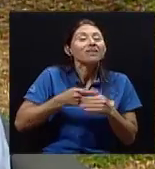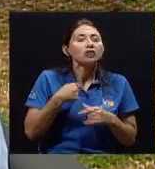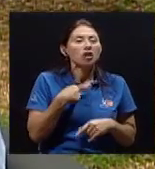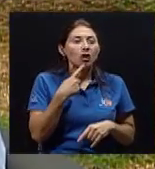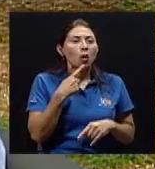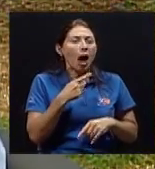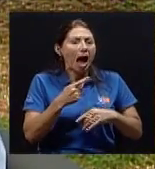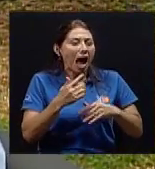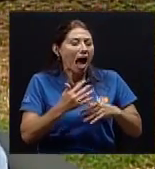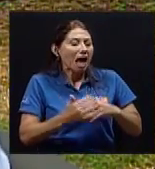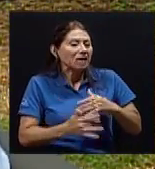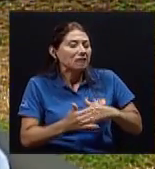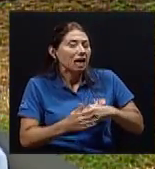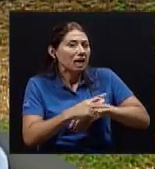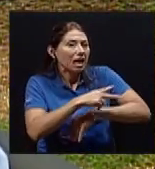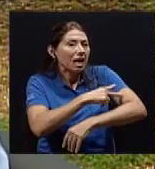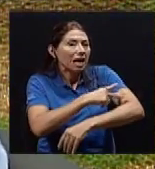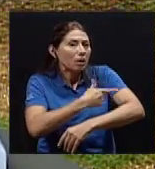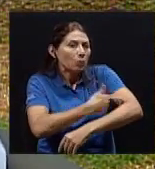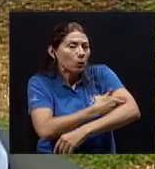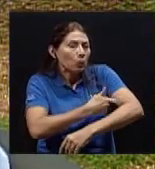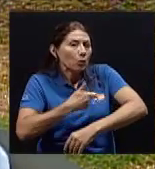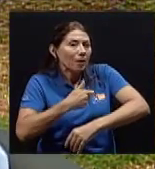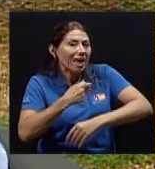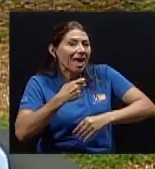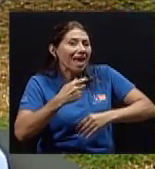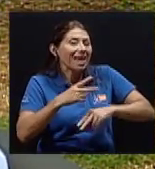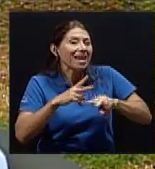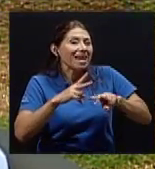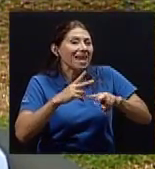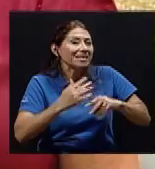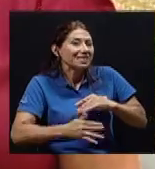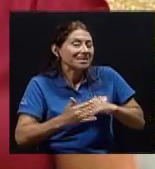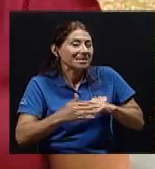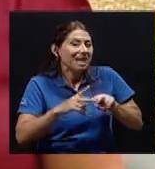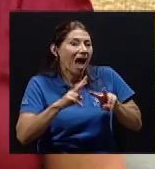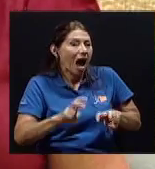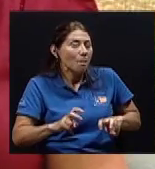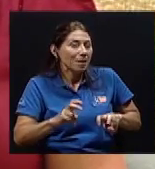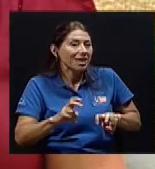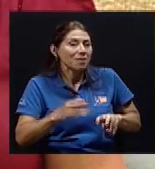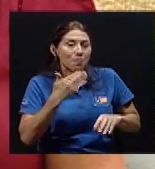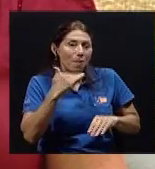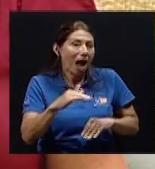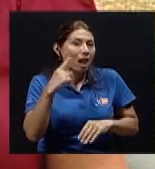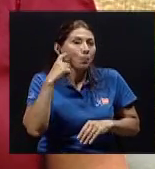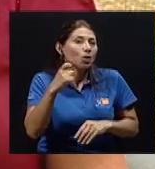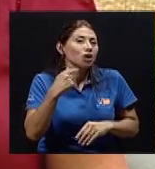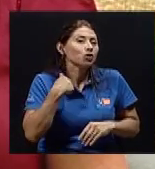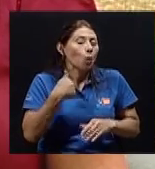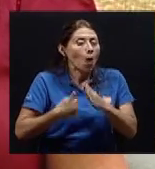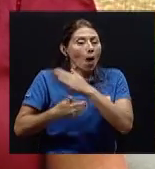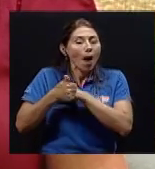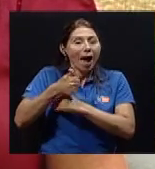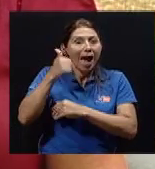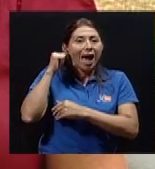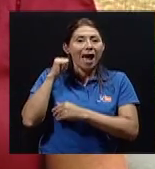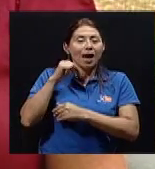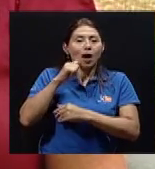en la noche un pollo o eso y no, entonces no estoy mal, en realidad fue eso. Sí, lo que la gente está acostumbrada a